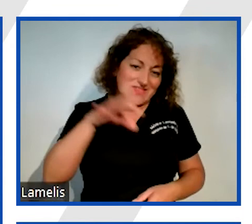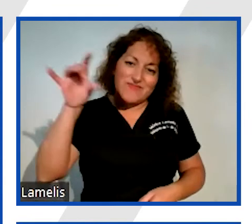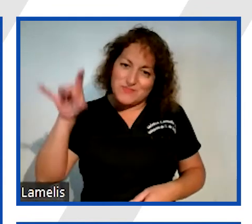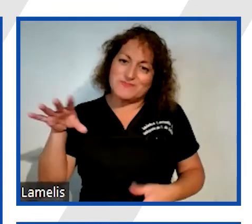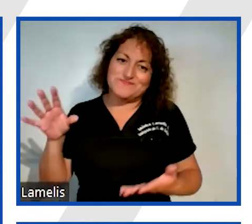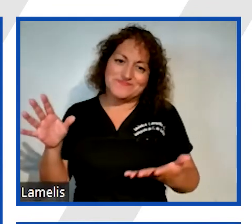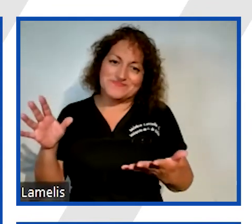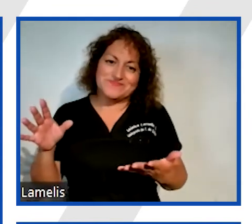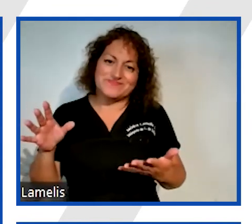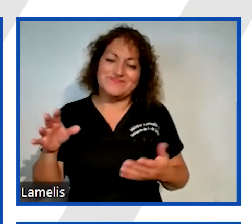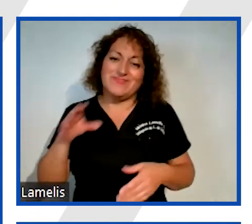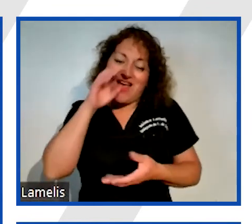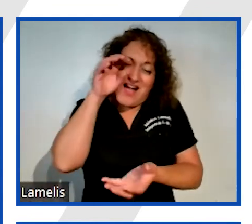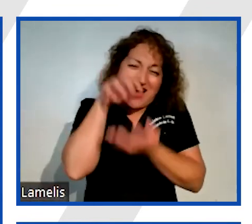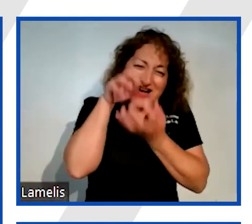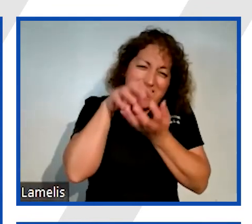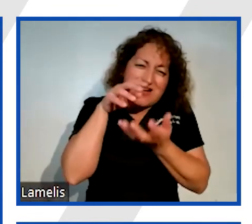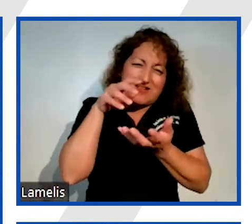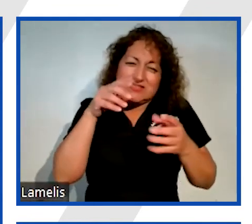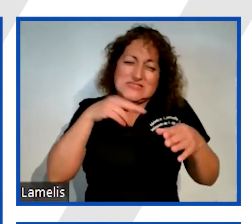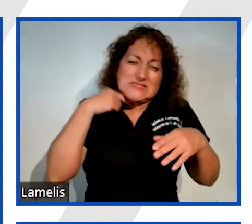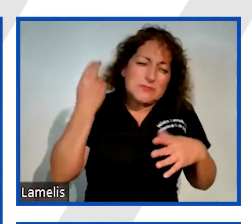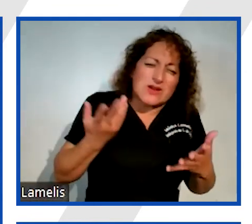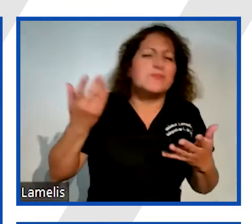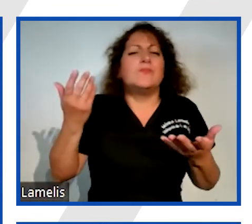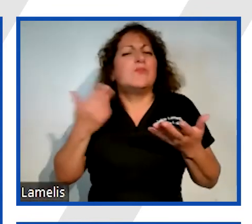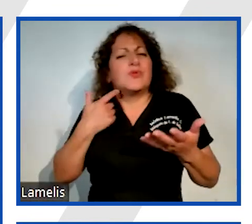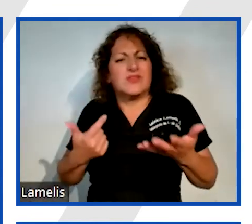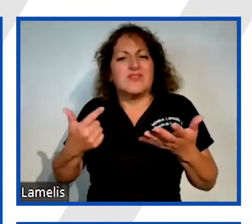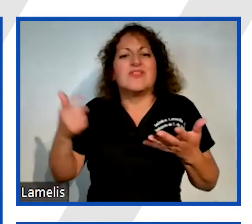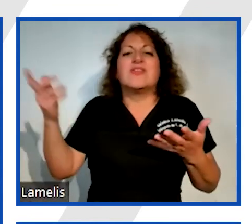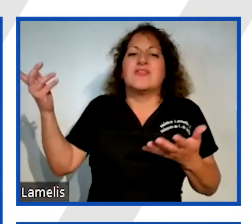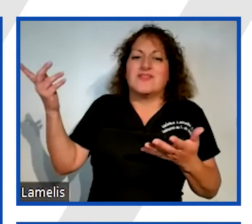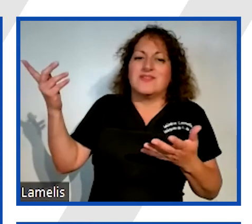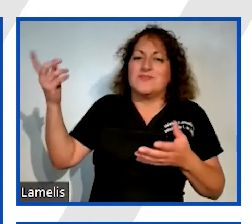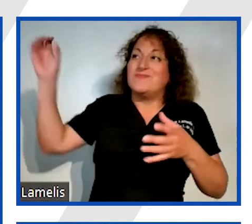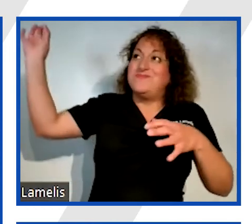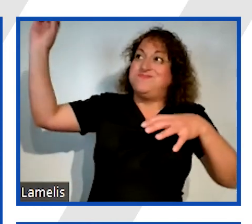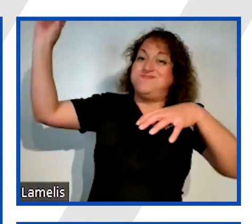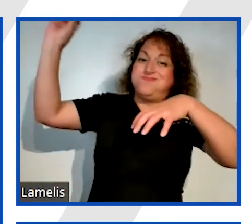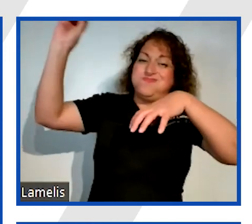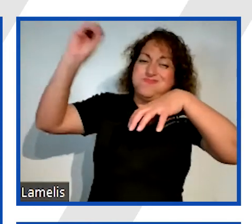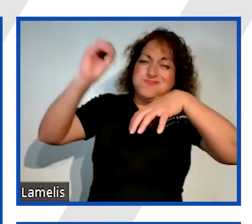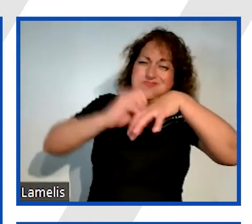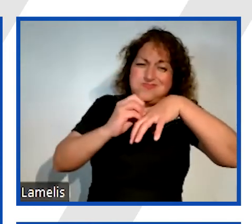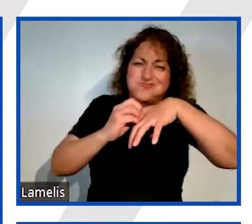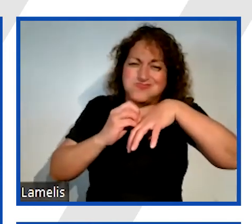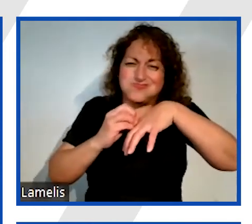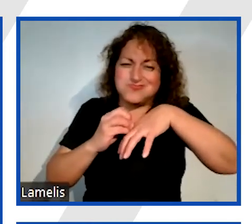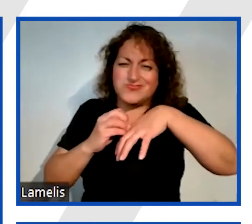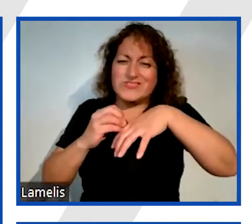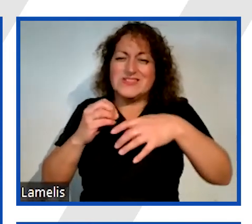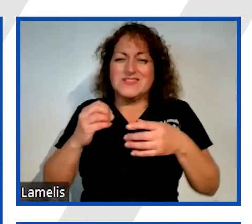lo más famoso verdad de un meteorito que aproximadamente 10 kilómetros de diámetro chocó